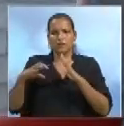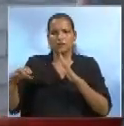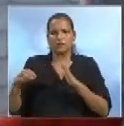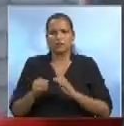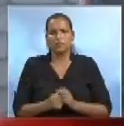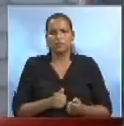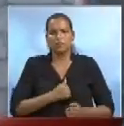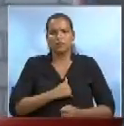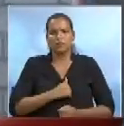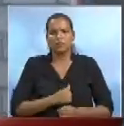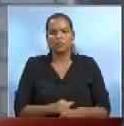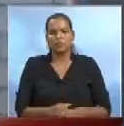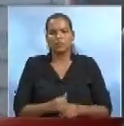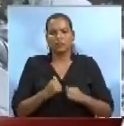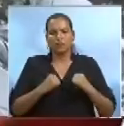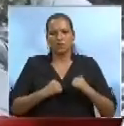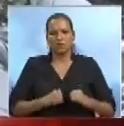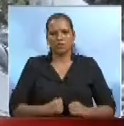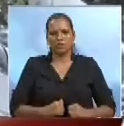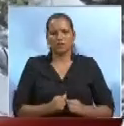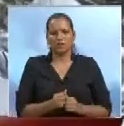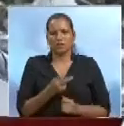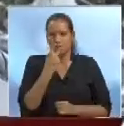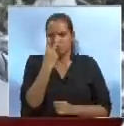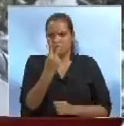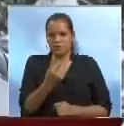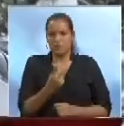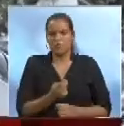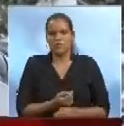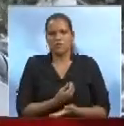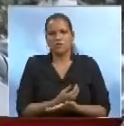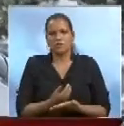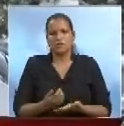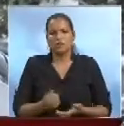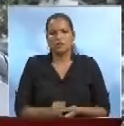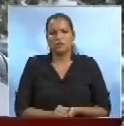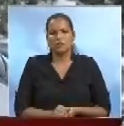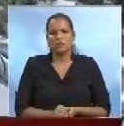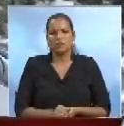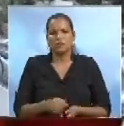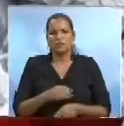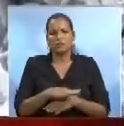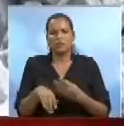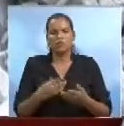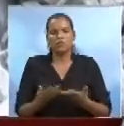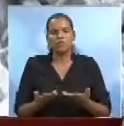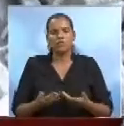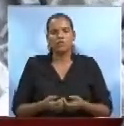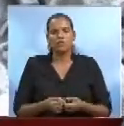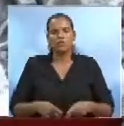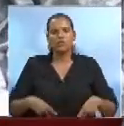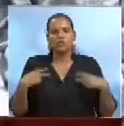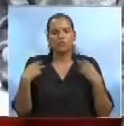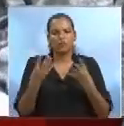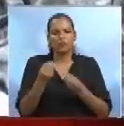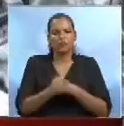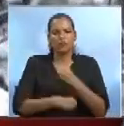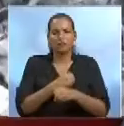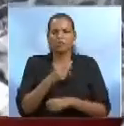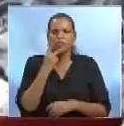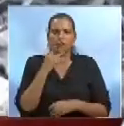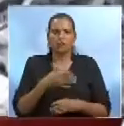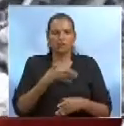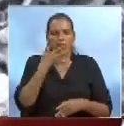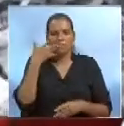El propietario, con profunda tristeza, al observar los escombros de la casa donde vivió por años, señaló que aquí pasó los